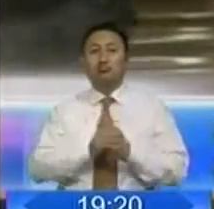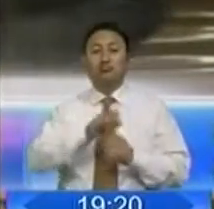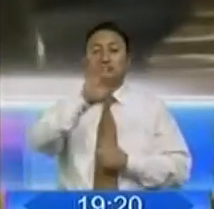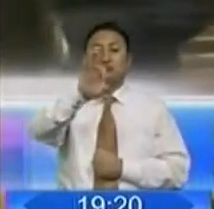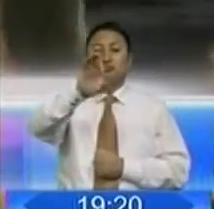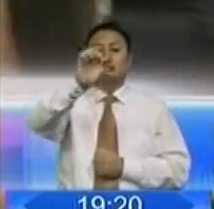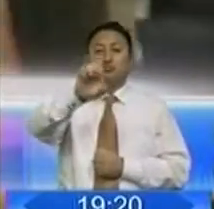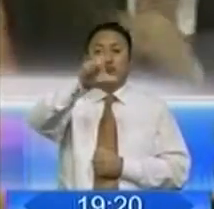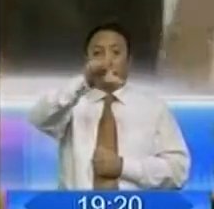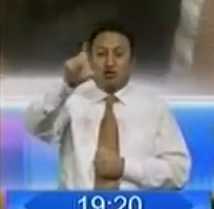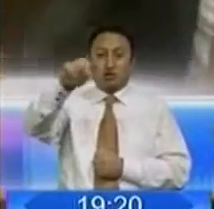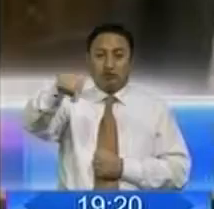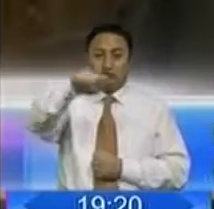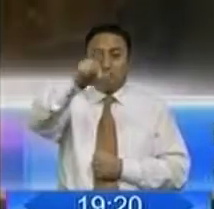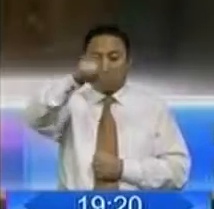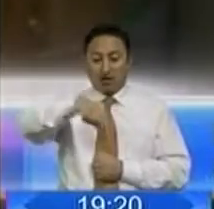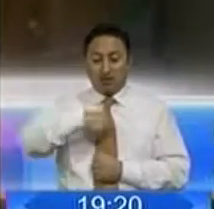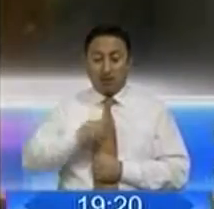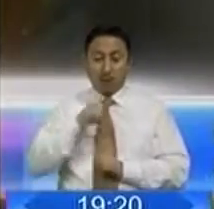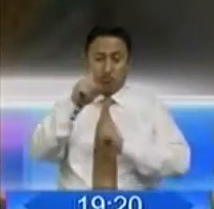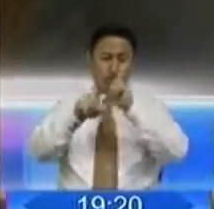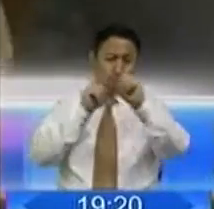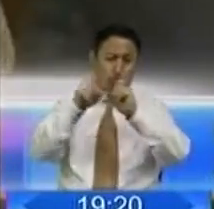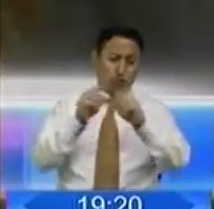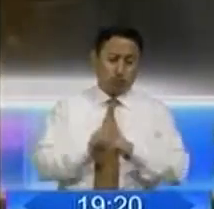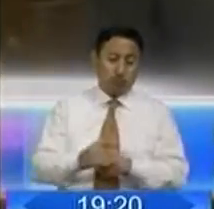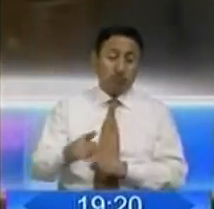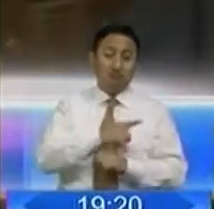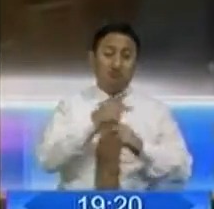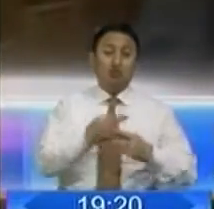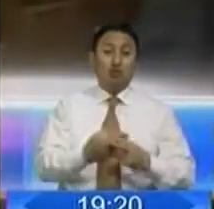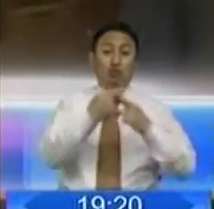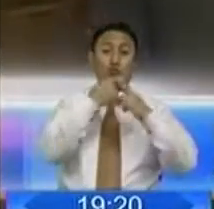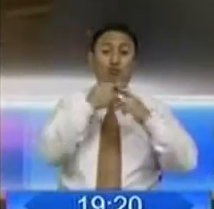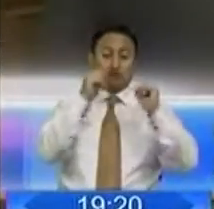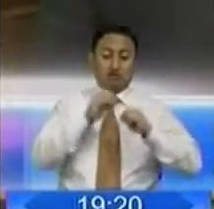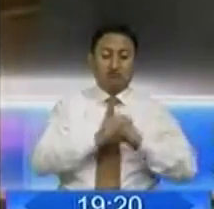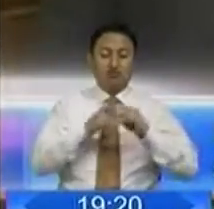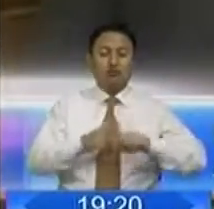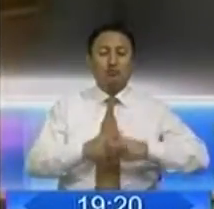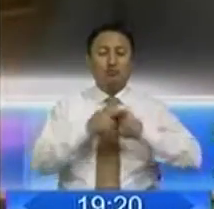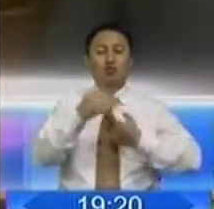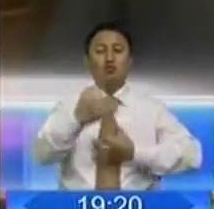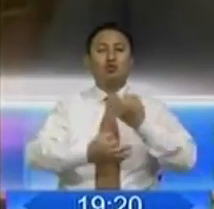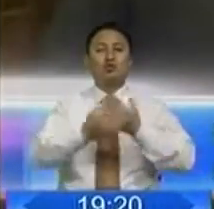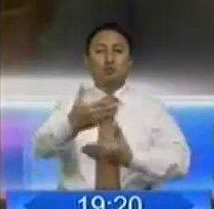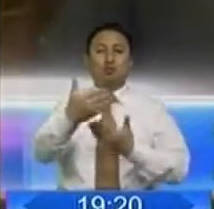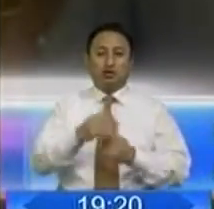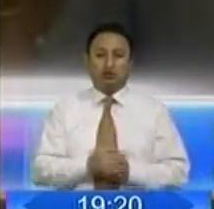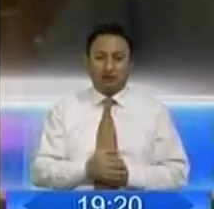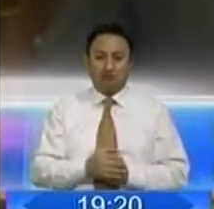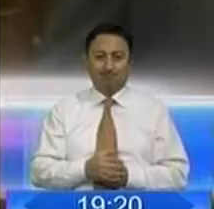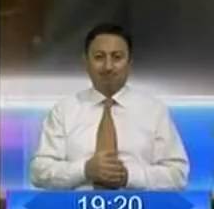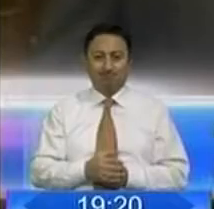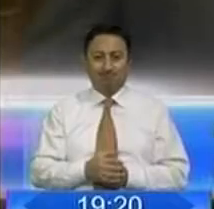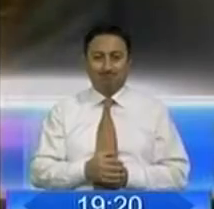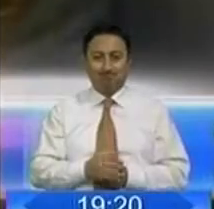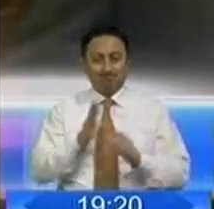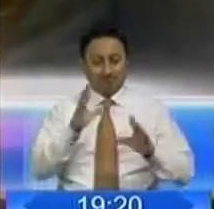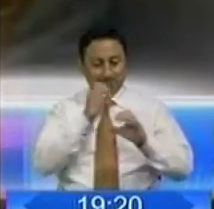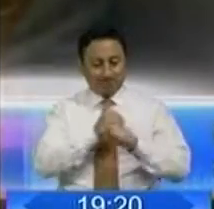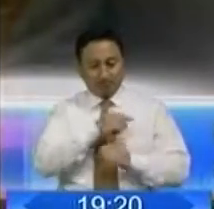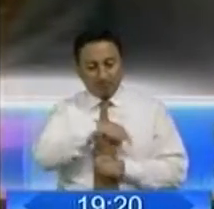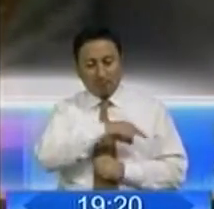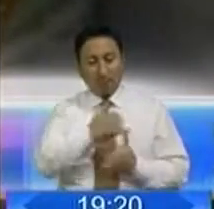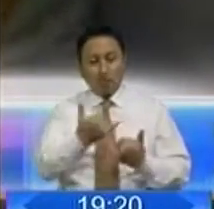Tello. Él fue uno de los interpelantes, es decir, quien tuvo la iniciativa para llevar a cabo este juicio político. Asambleísta, ¿cuál es su reacción